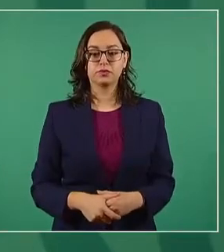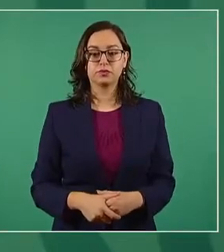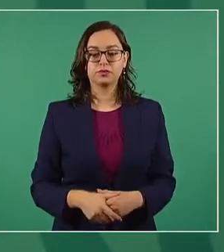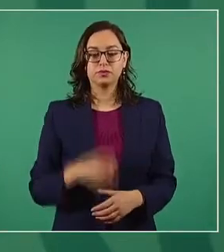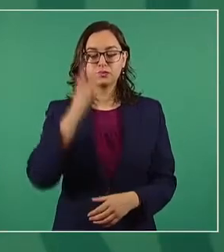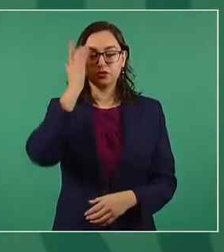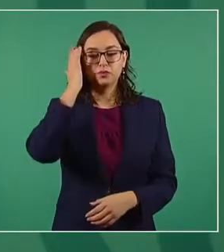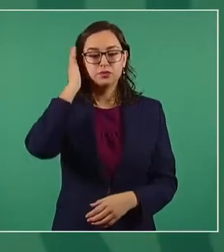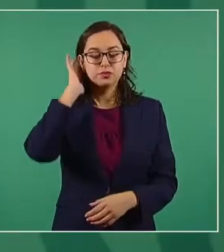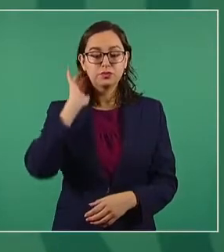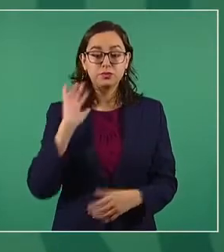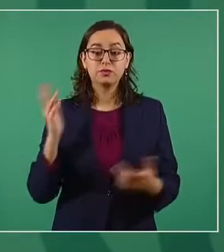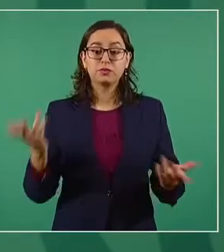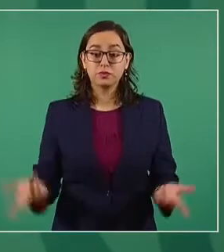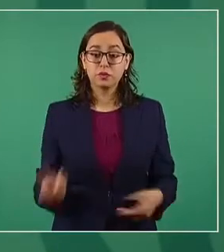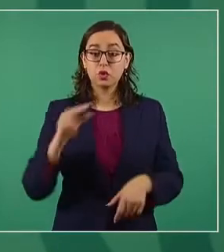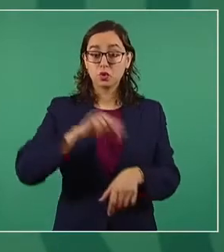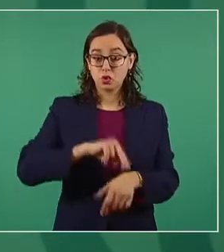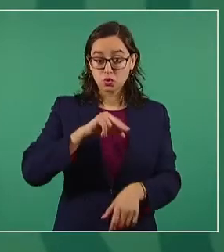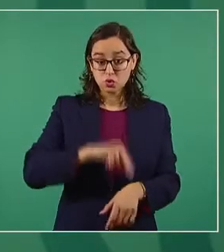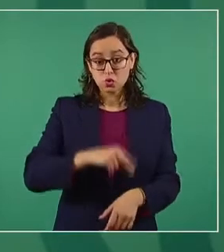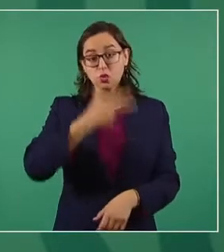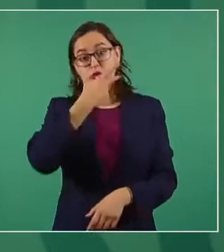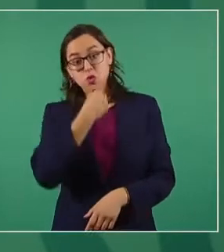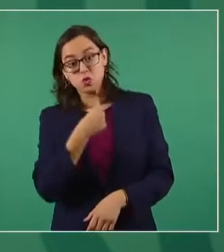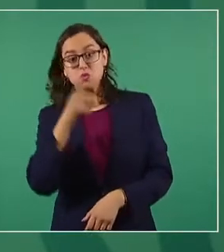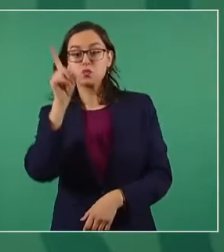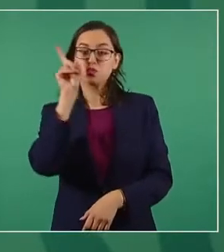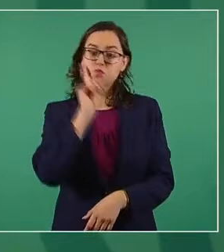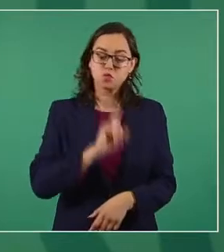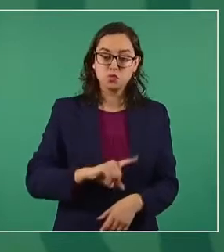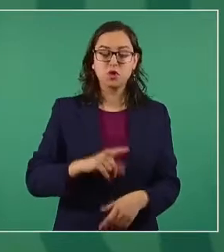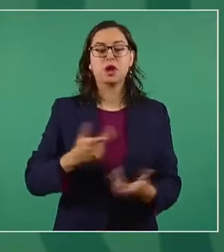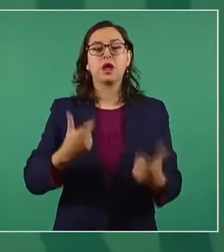doctores, doctoras, enfermeras, enfermeros,